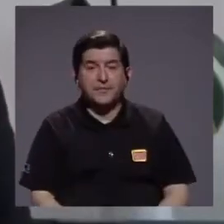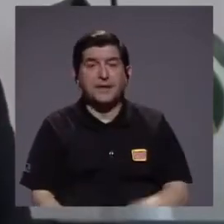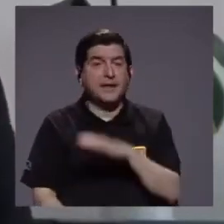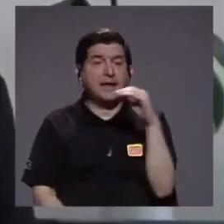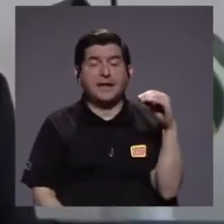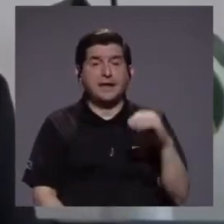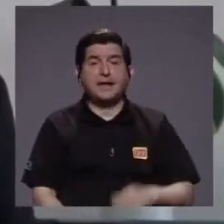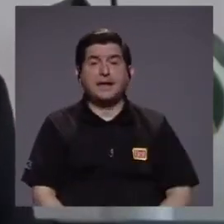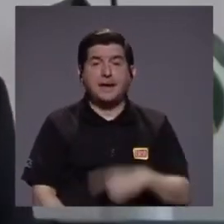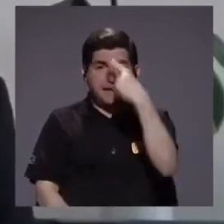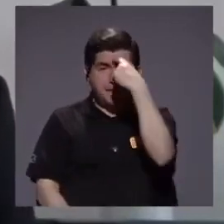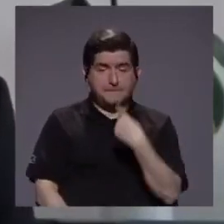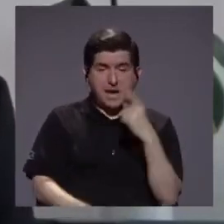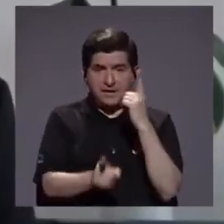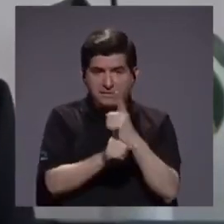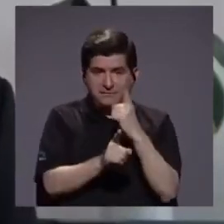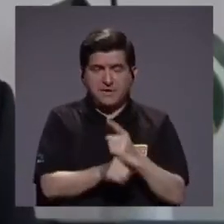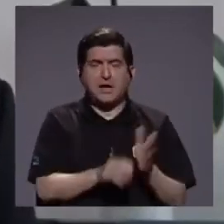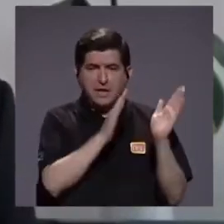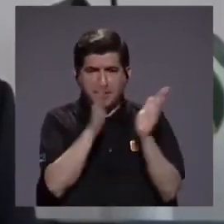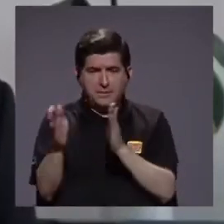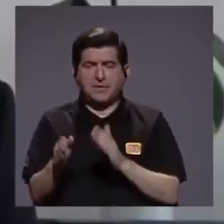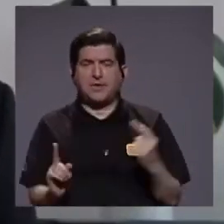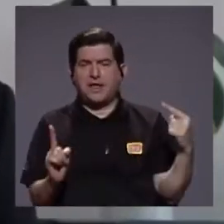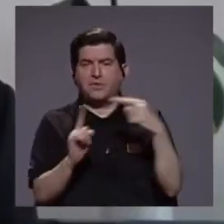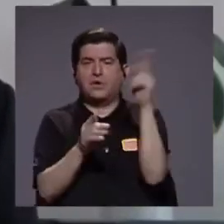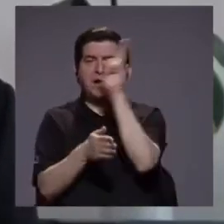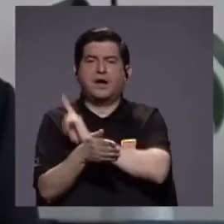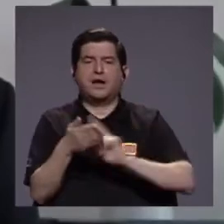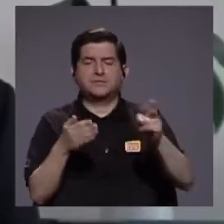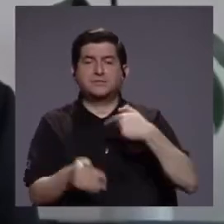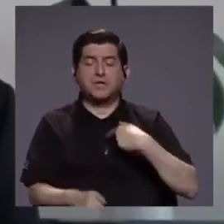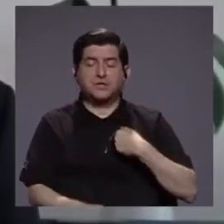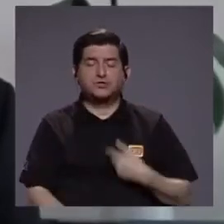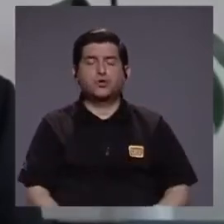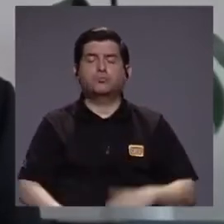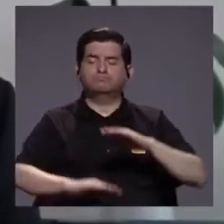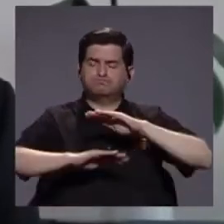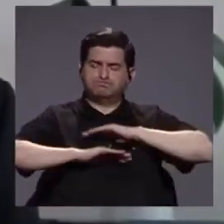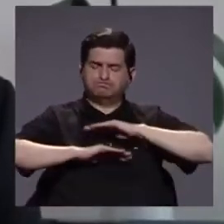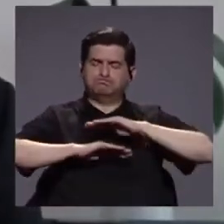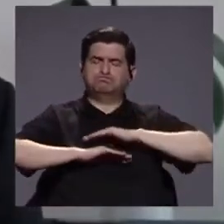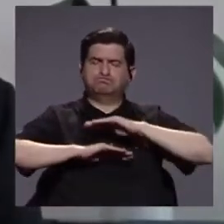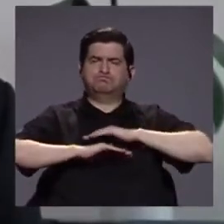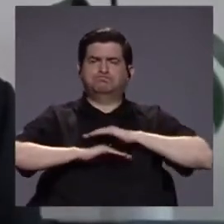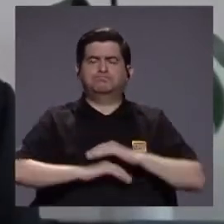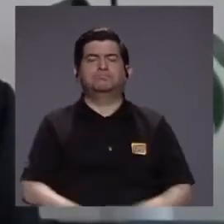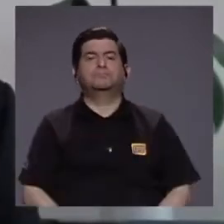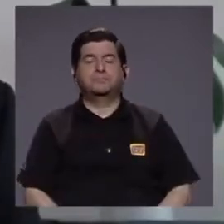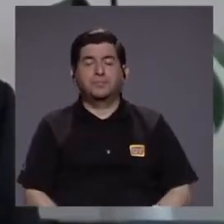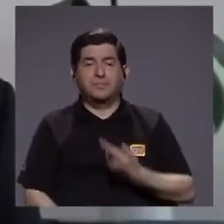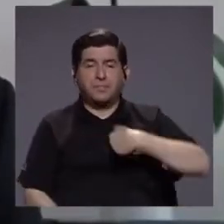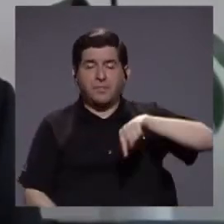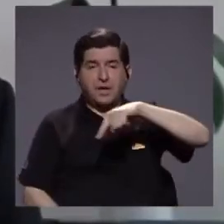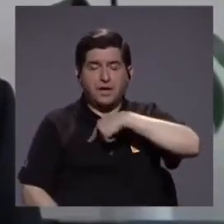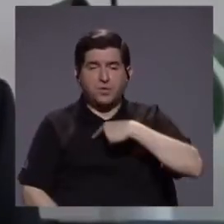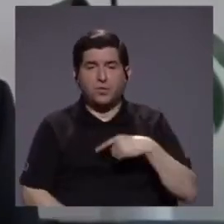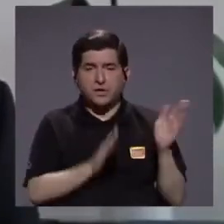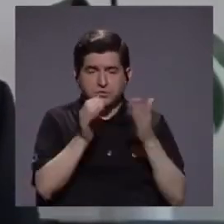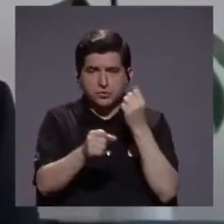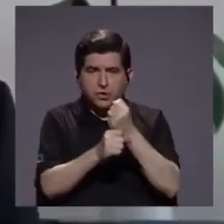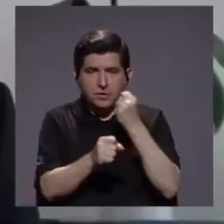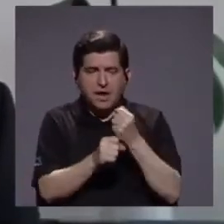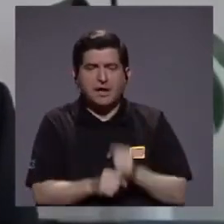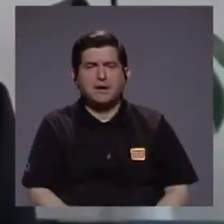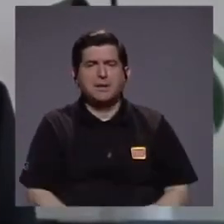perfiles más adecuados, más preparados a la Universidad de Costa Rica. A mí me complace mucho que en nuestro plan de trabajo hemos tenido